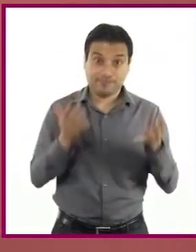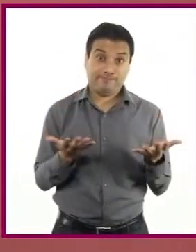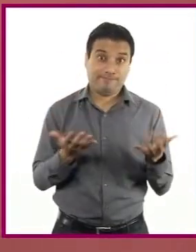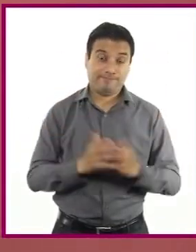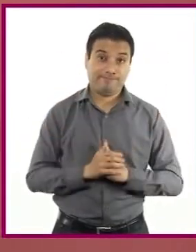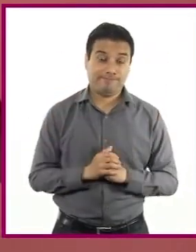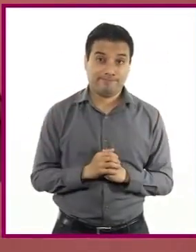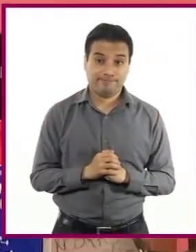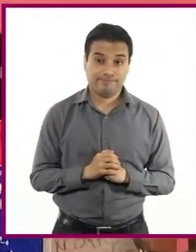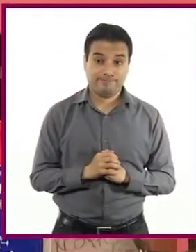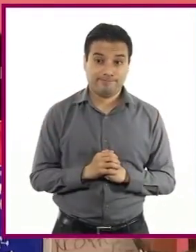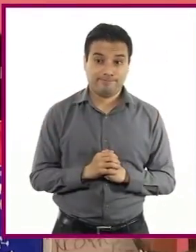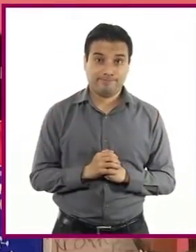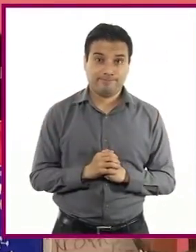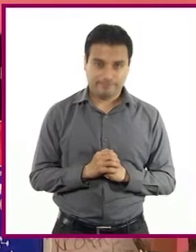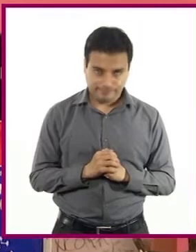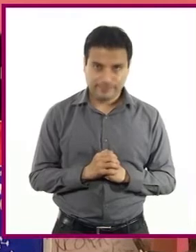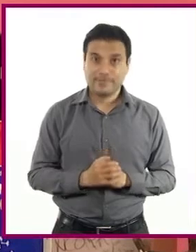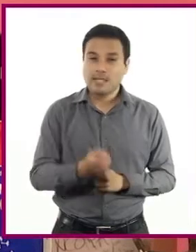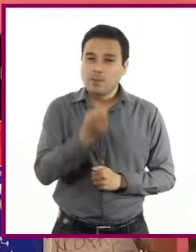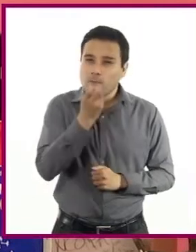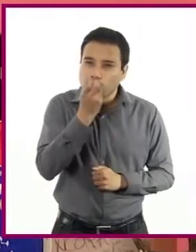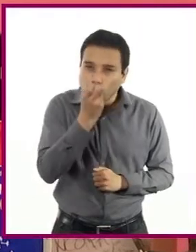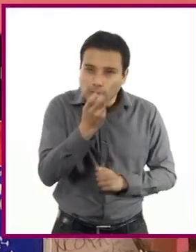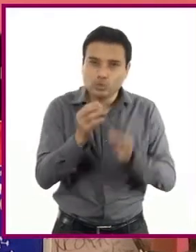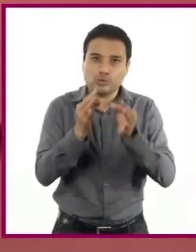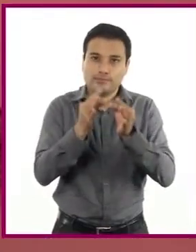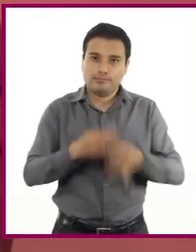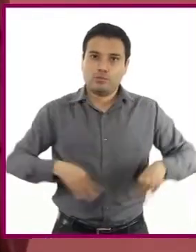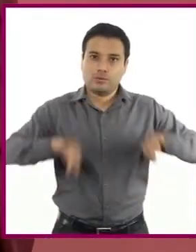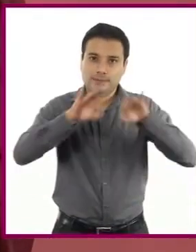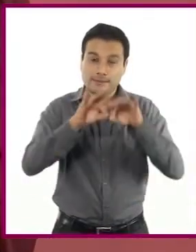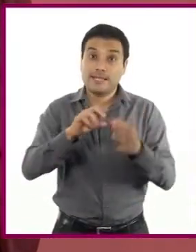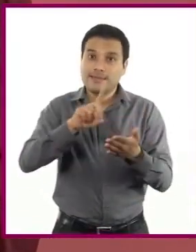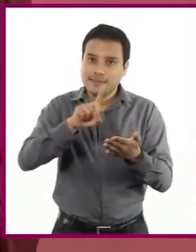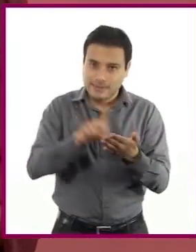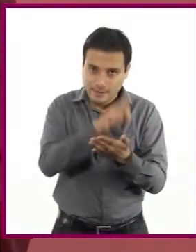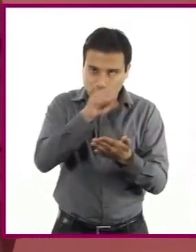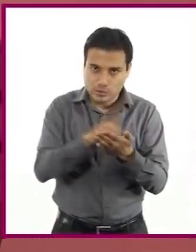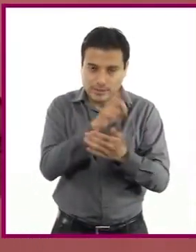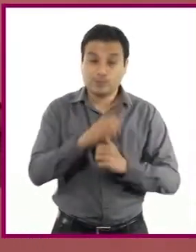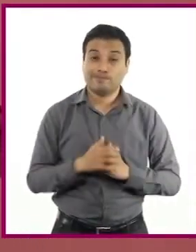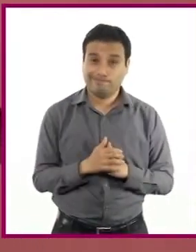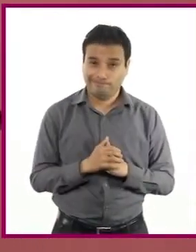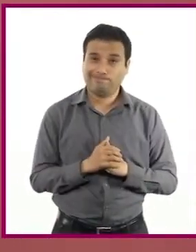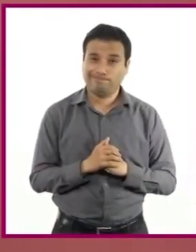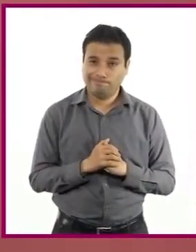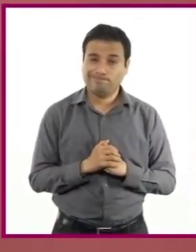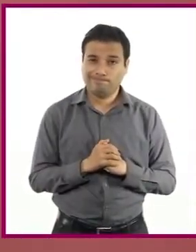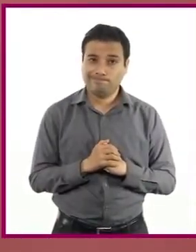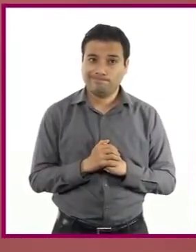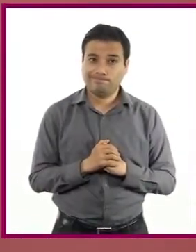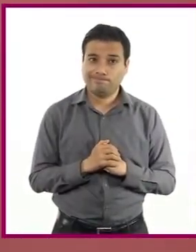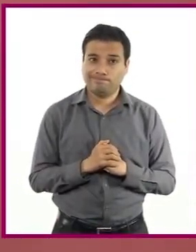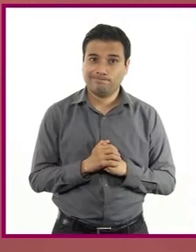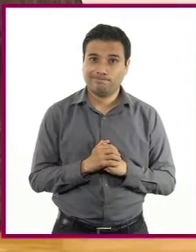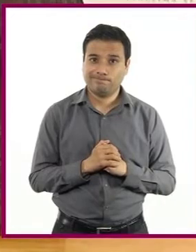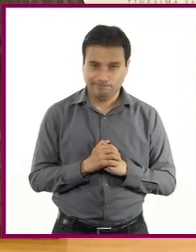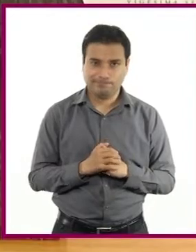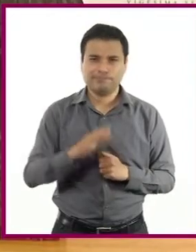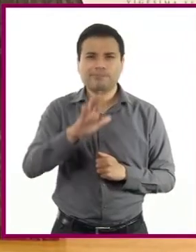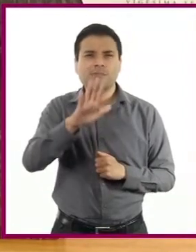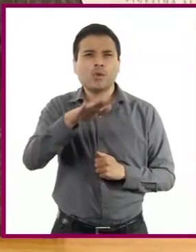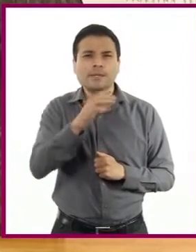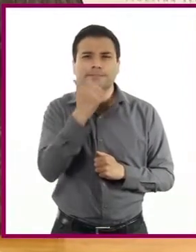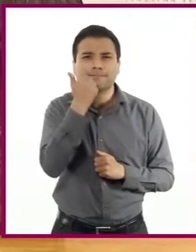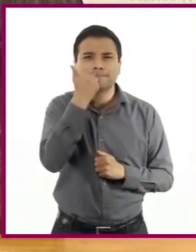fuentes. De aquí la importancia de los diccionarios y las enciclopedias. Alumnas y